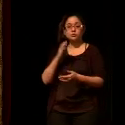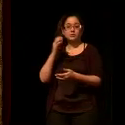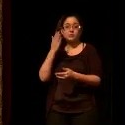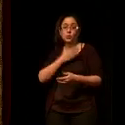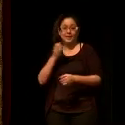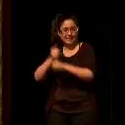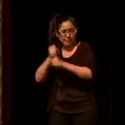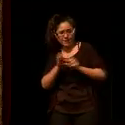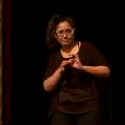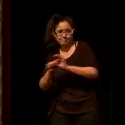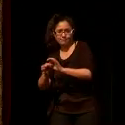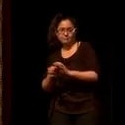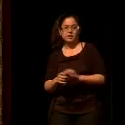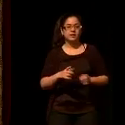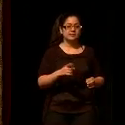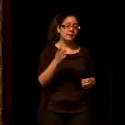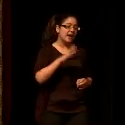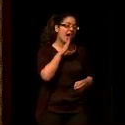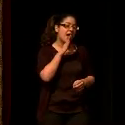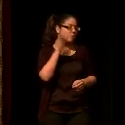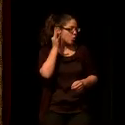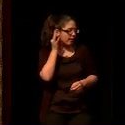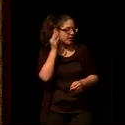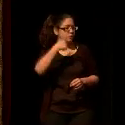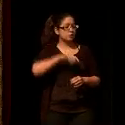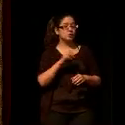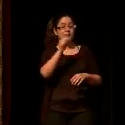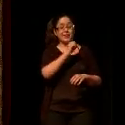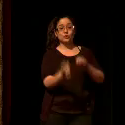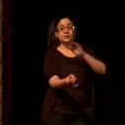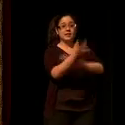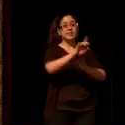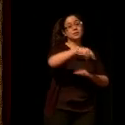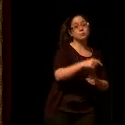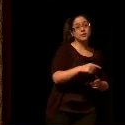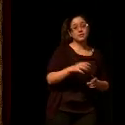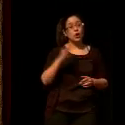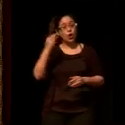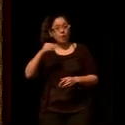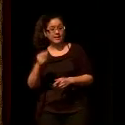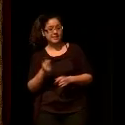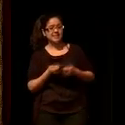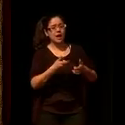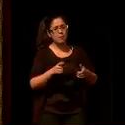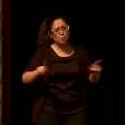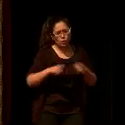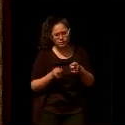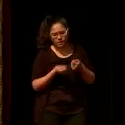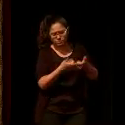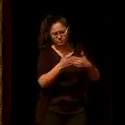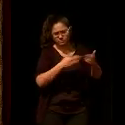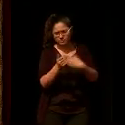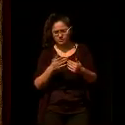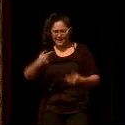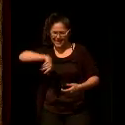y con ella hicimos unas canciones muy bonitas que luego música mos con los jóvenes que luego lo tocamos en el palau